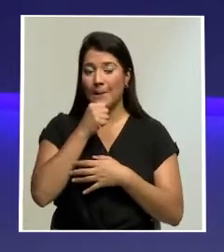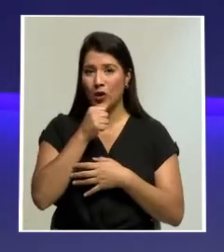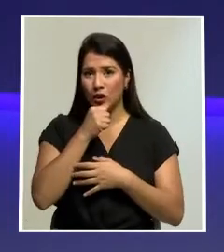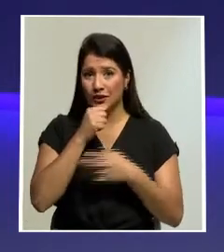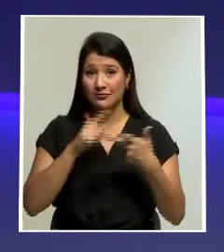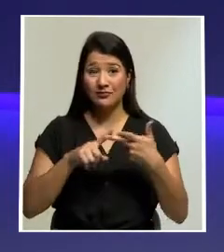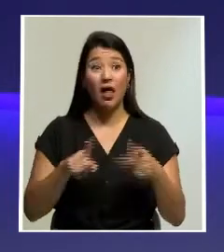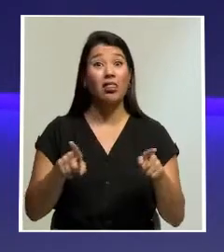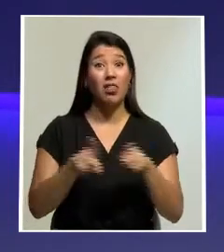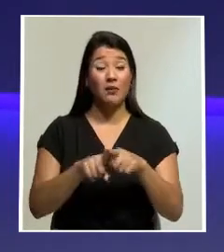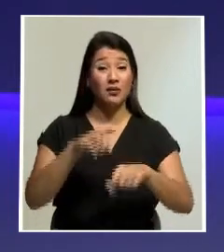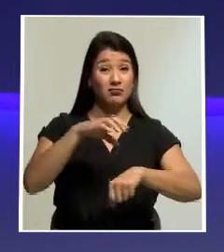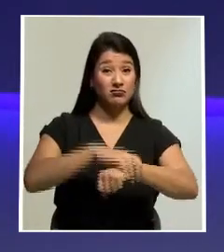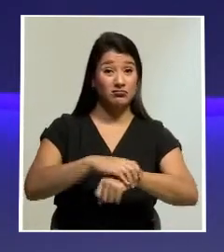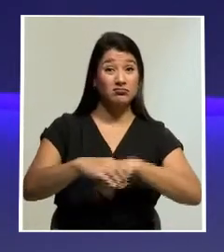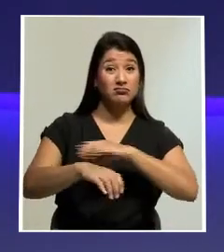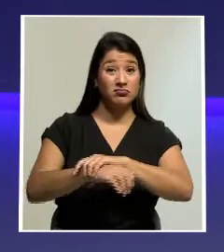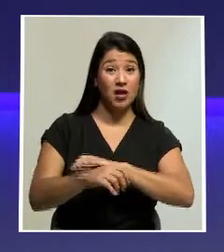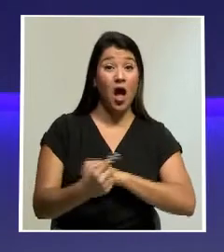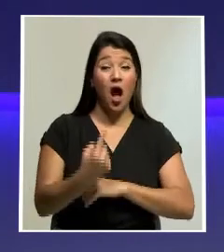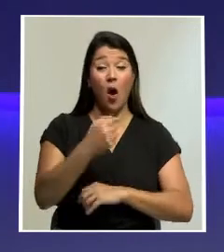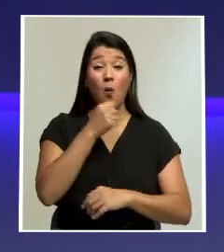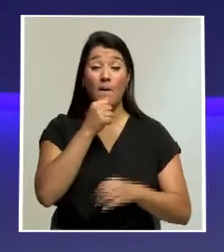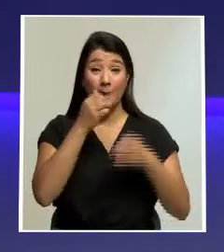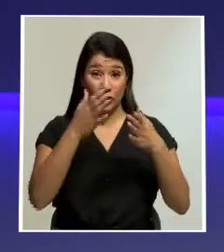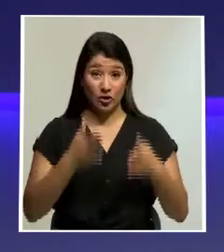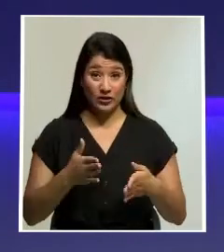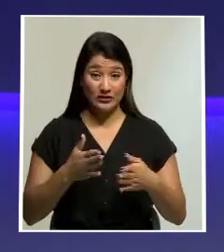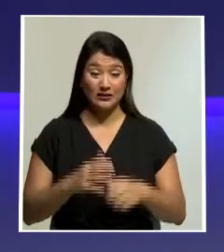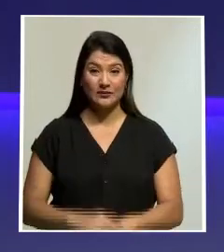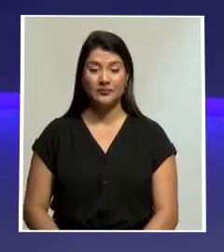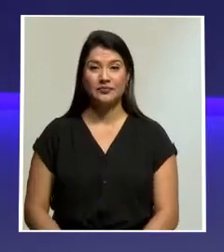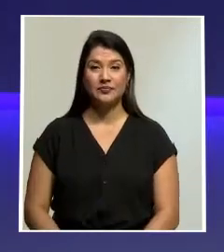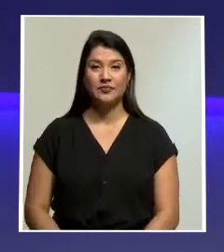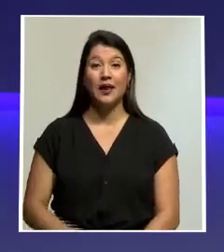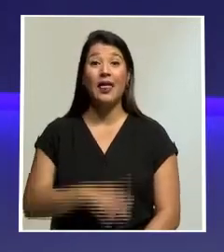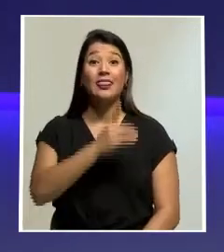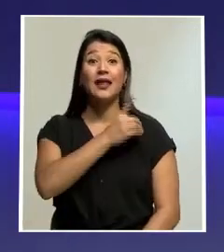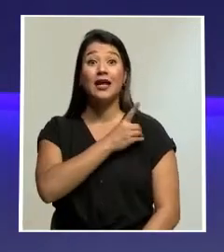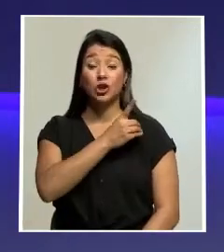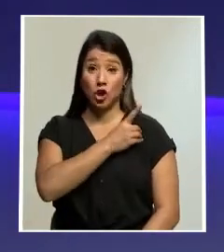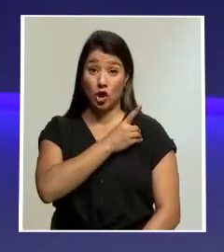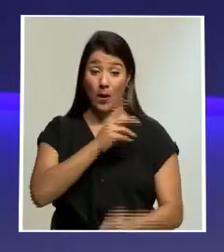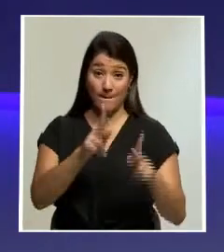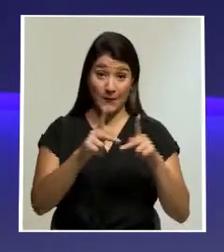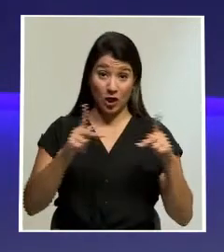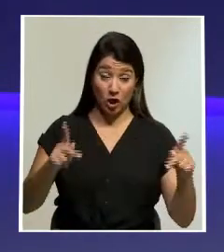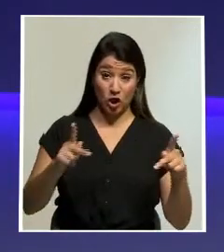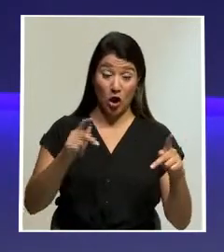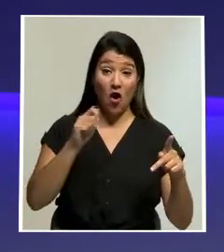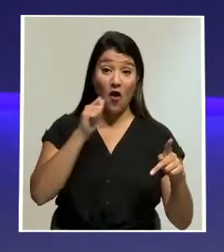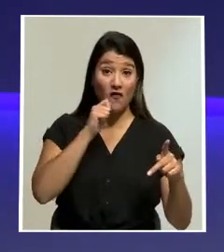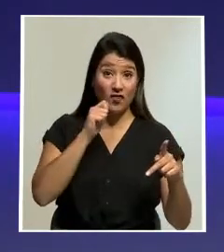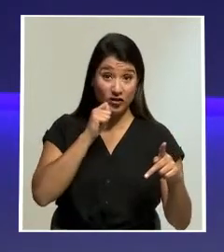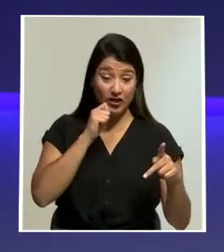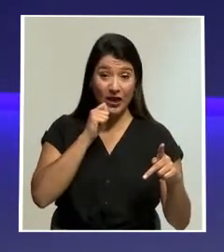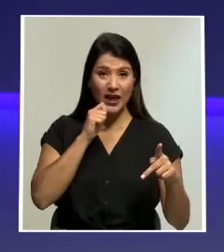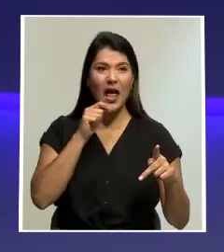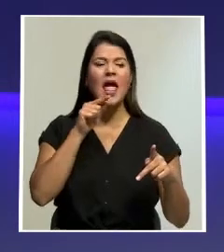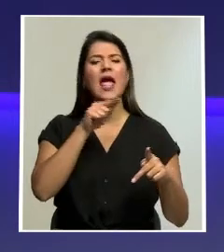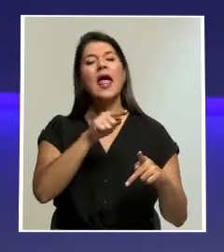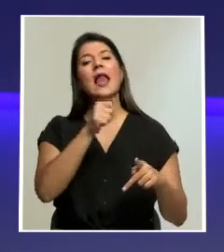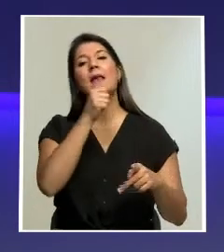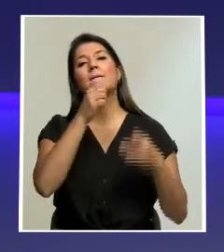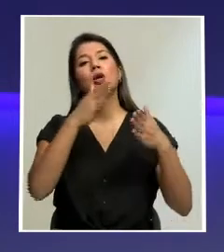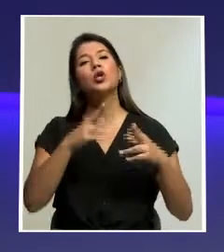de los integrantes del equipo de Confidencial. El director de Confidencial es el ya legendario